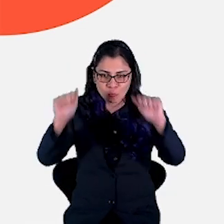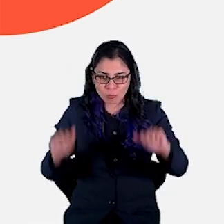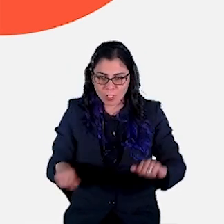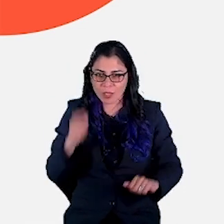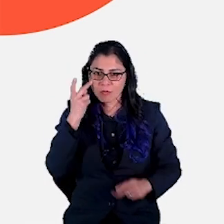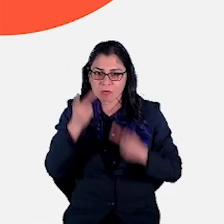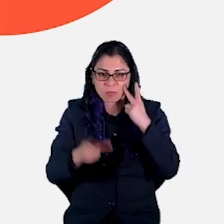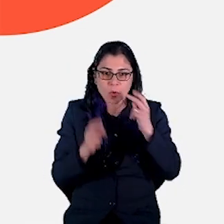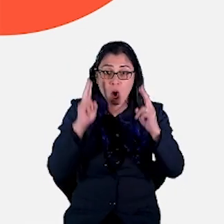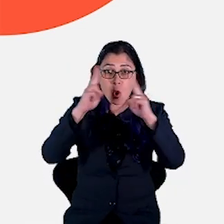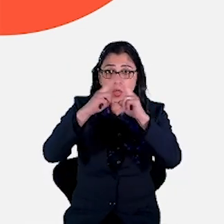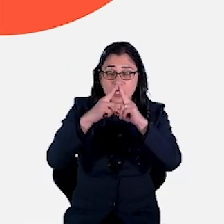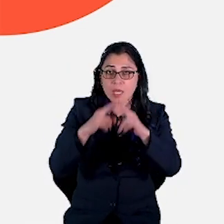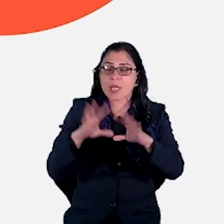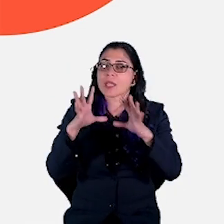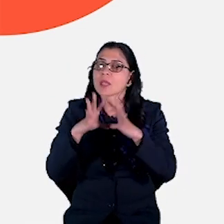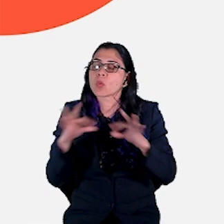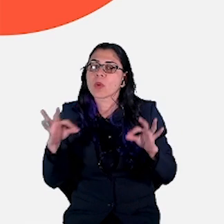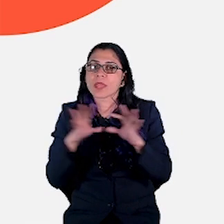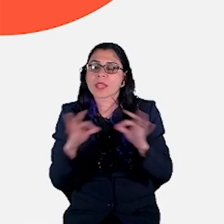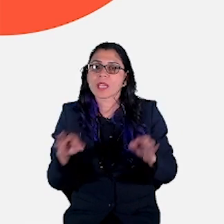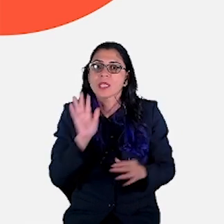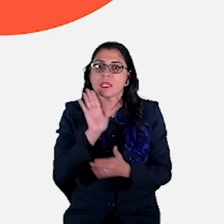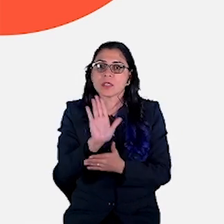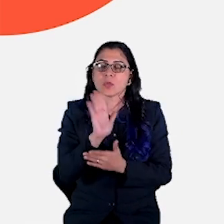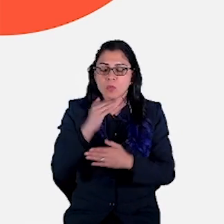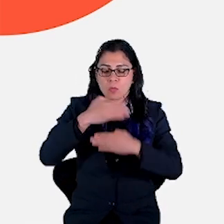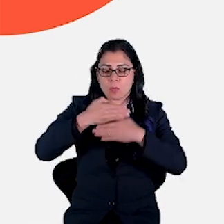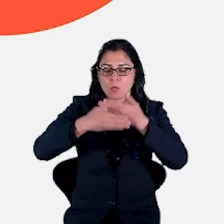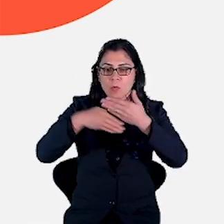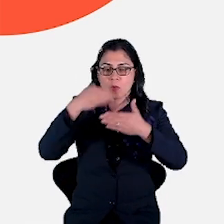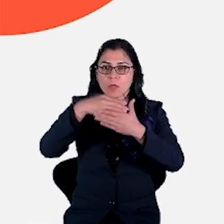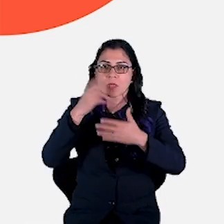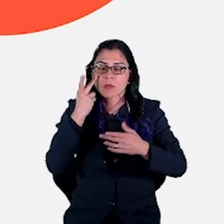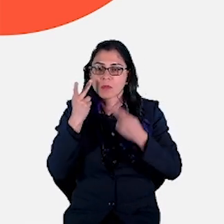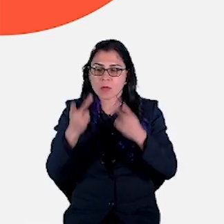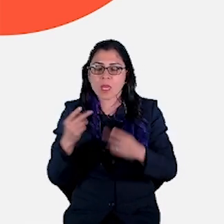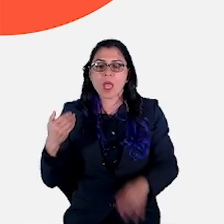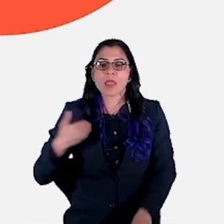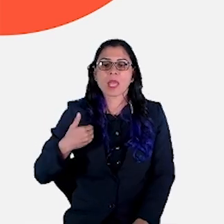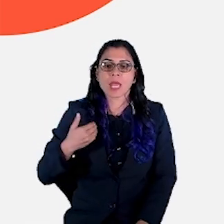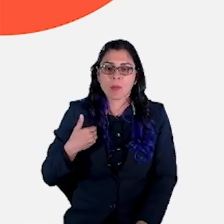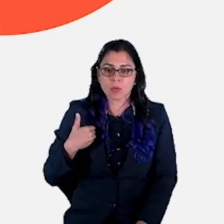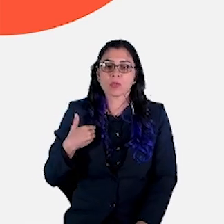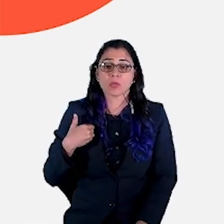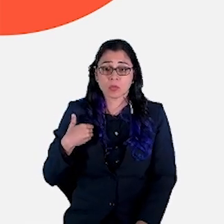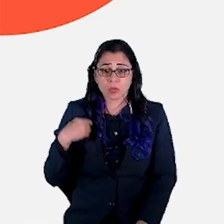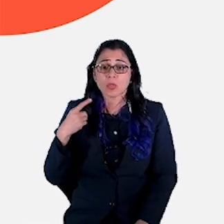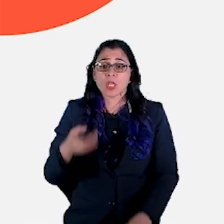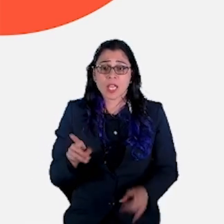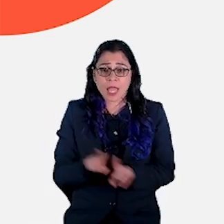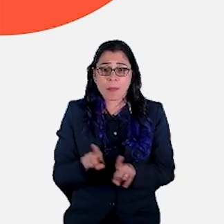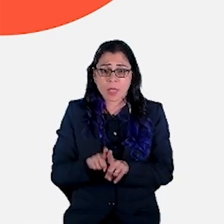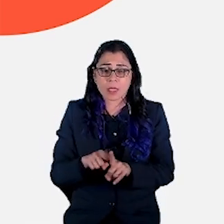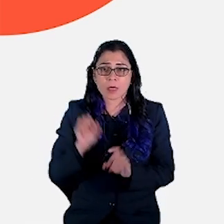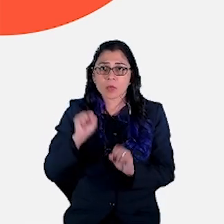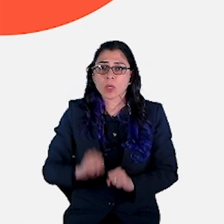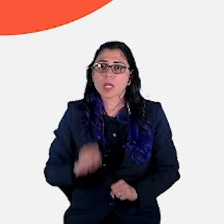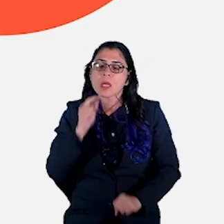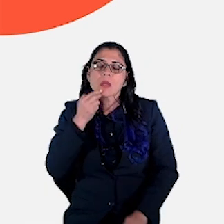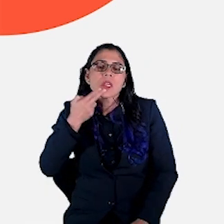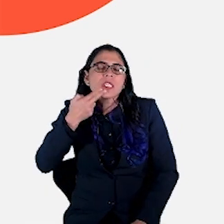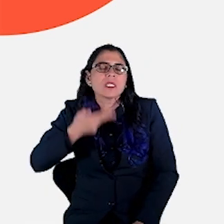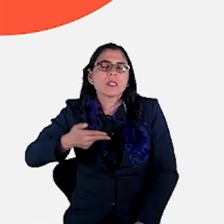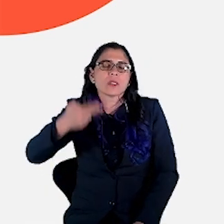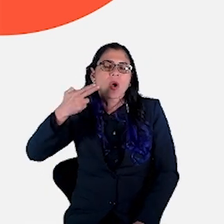recorrido que te cuenta desde su construcción la saga tenemos un imax eh que está aquí que cuenta una